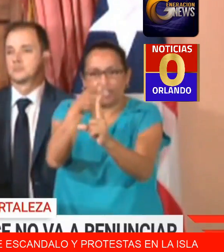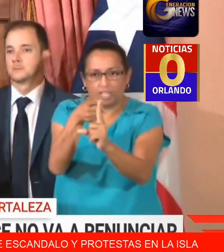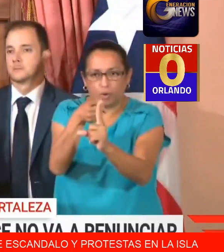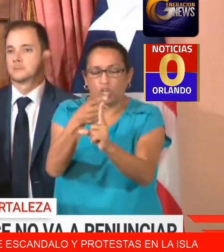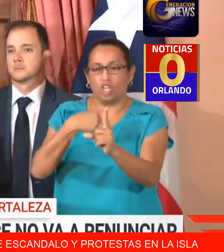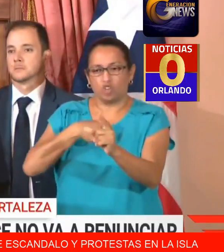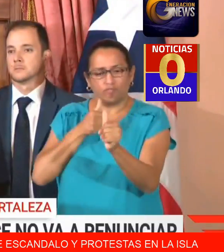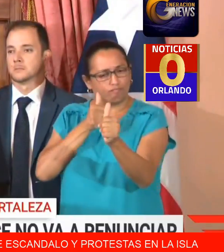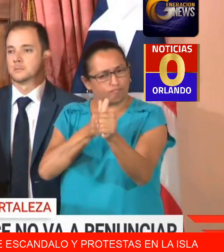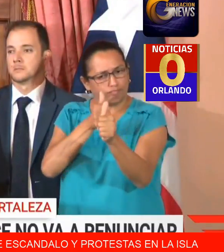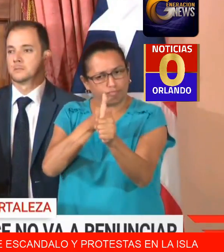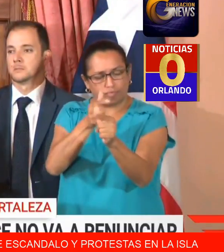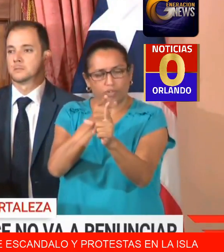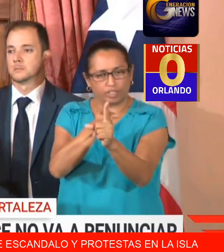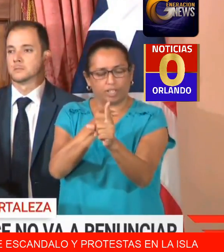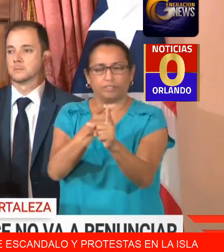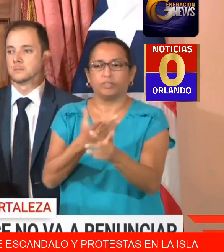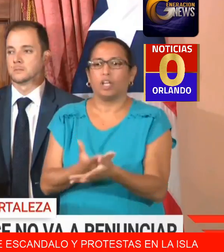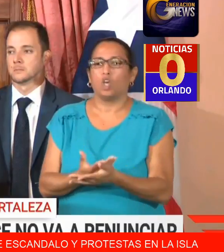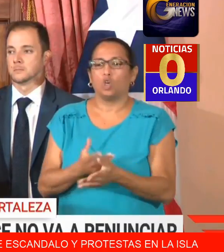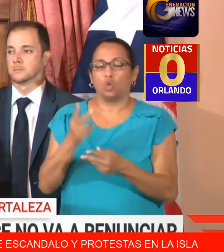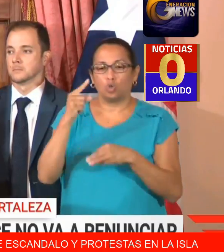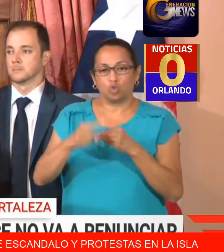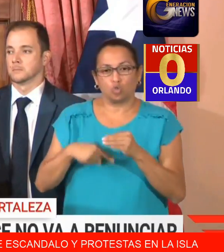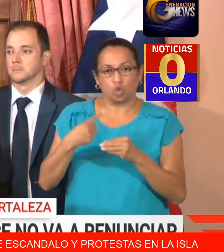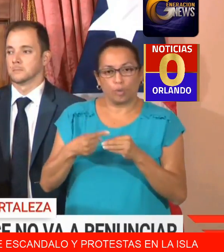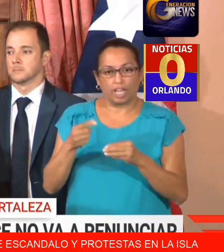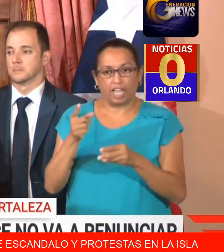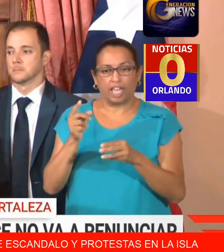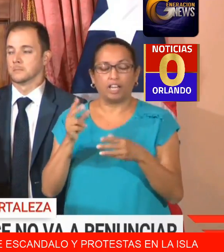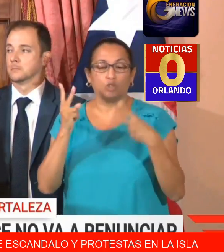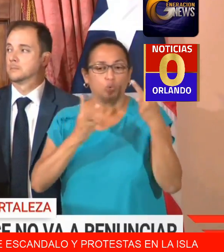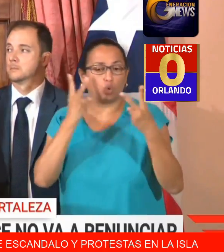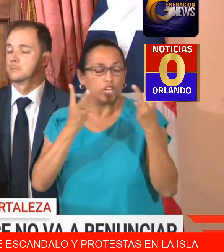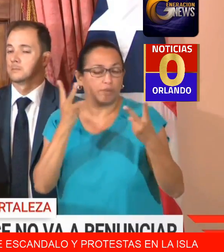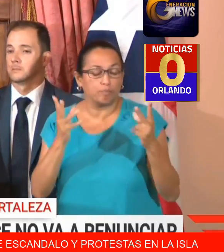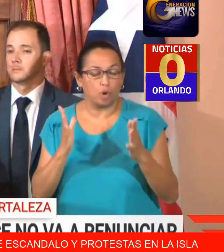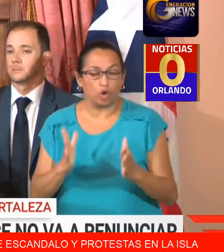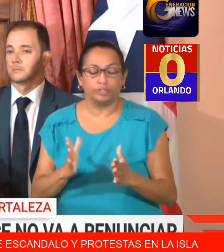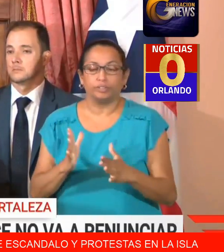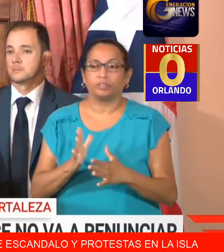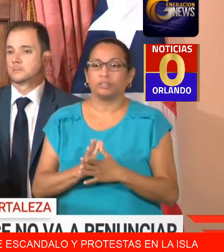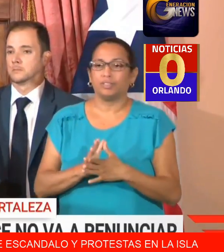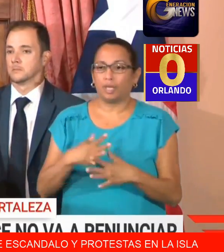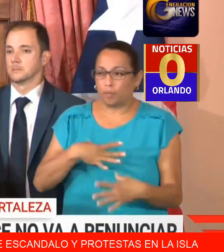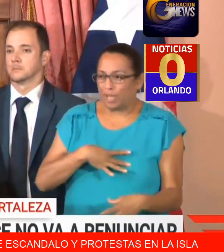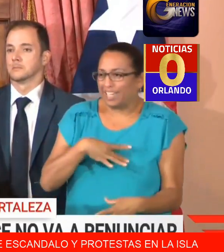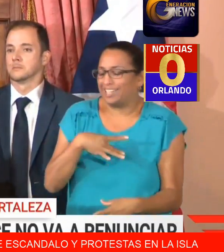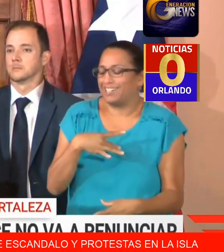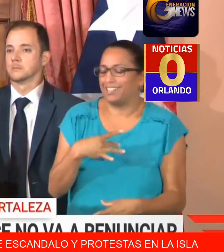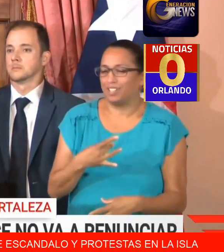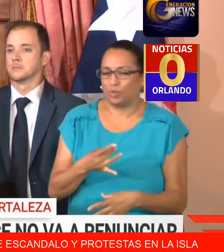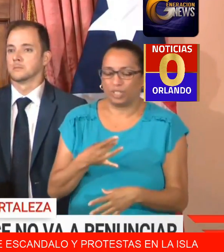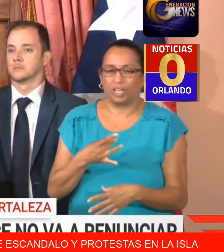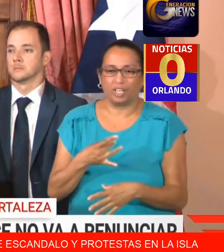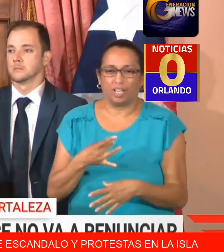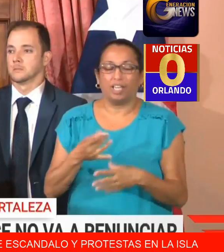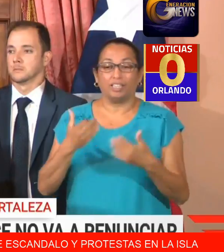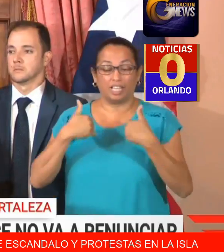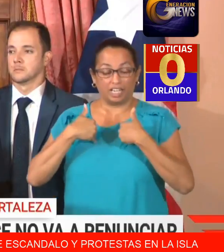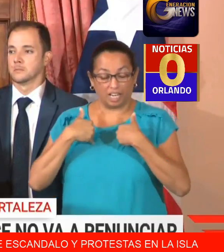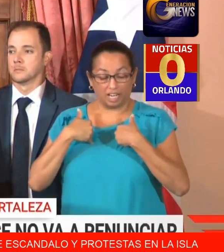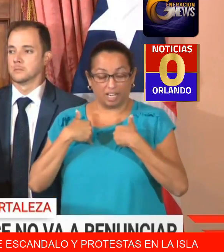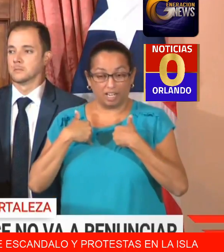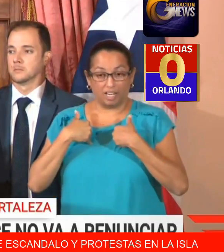trabajo. Mi responsabilidad, y siento que es una gran responsabilidad con el pueblo de Puerto